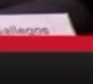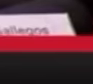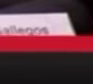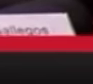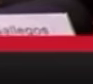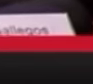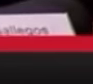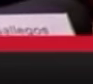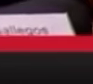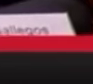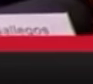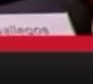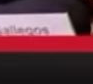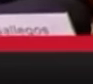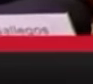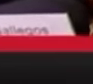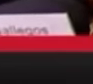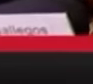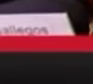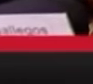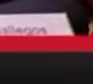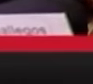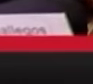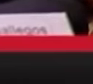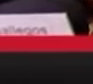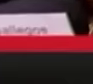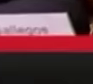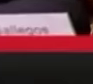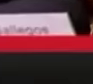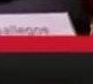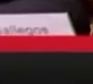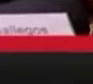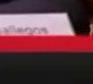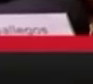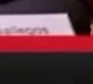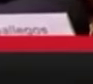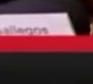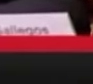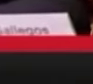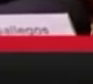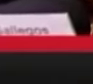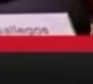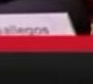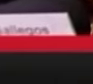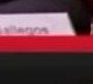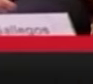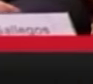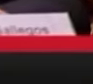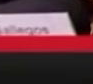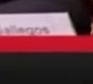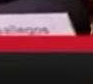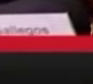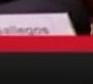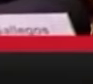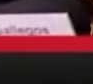nosotros como bancada de solidaridad hemos propuesto, y por 90 días se harán las investigaciones que correspondan, porque